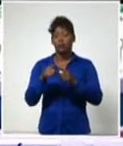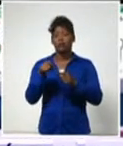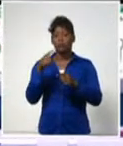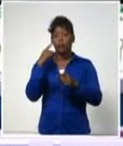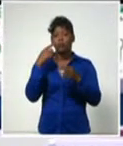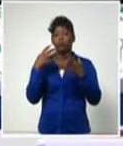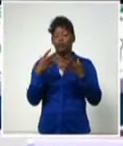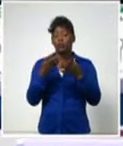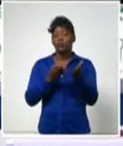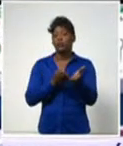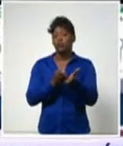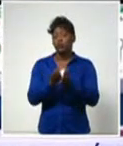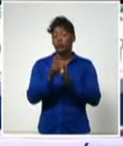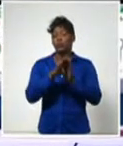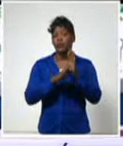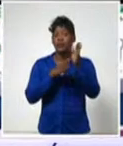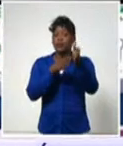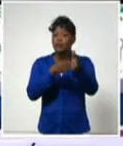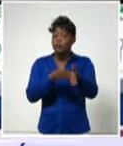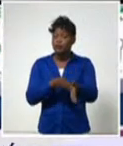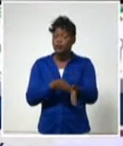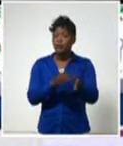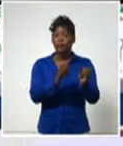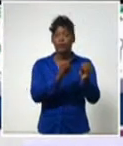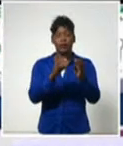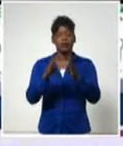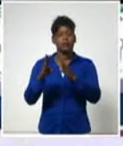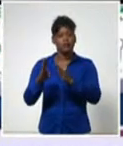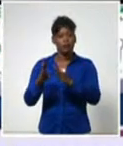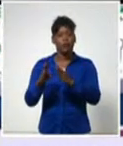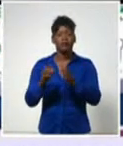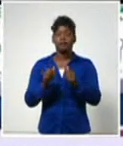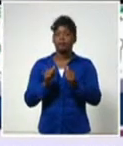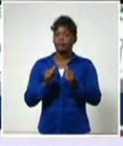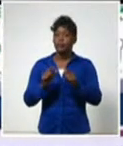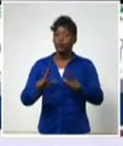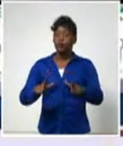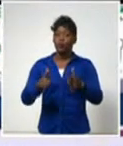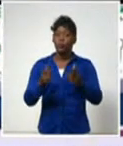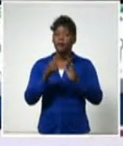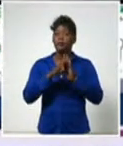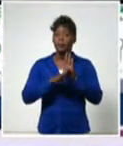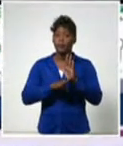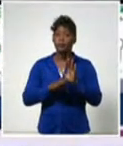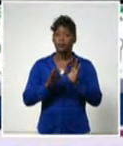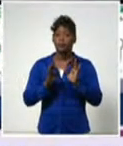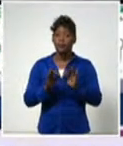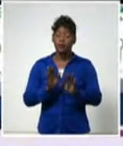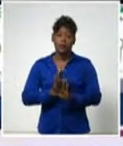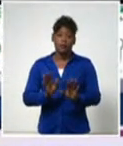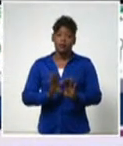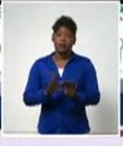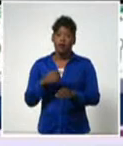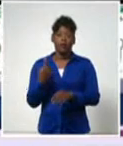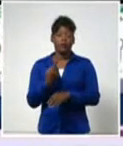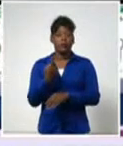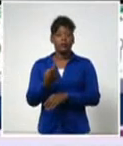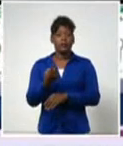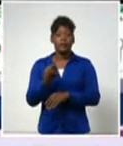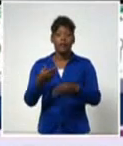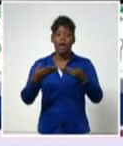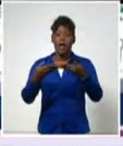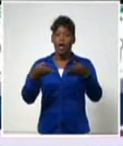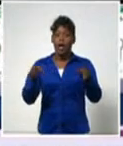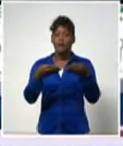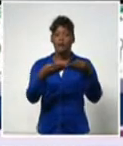seguir con la disciplina, sobre todo en los territorios que aún no viven esta fase, para poder llegar a disfrutar de esta primera